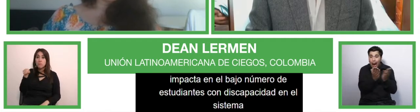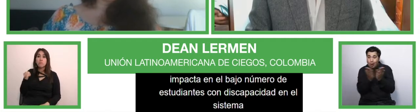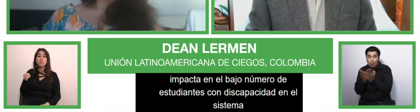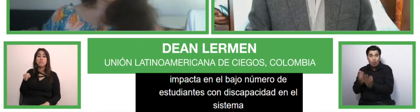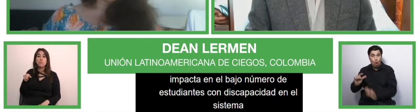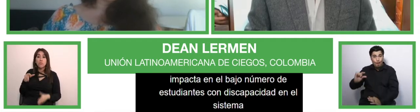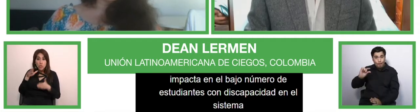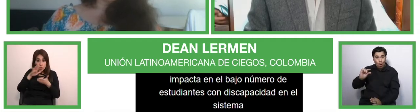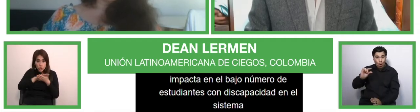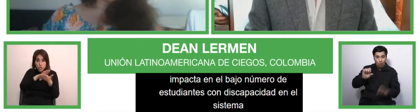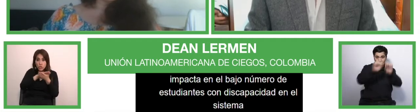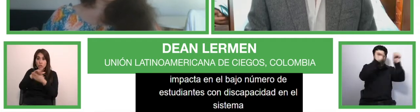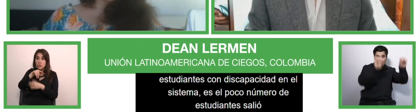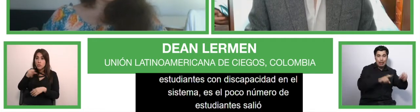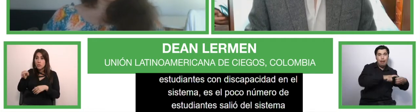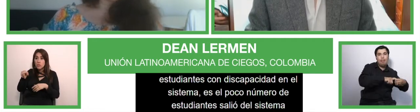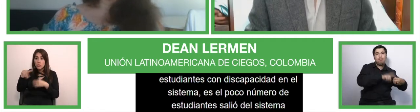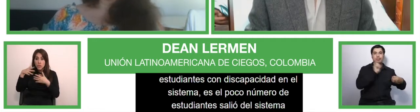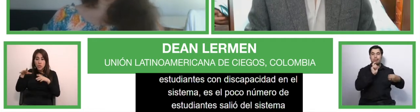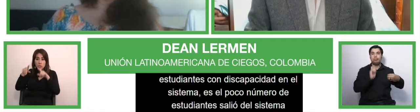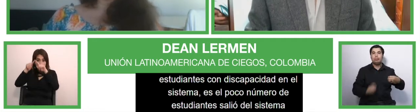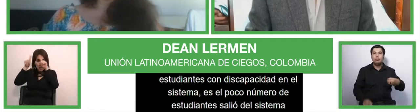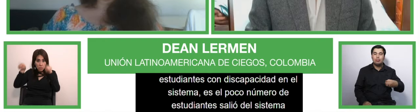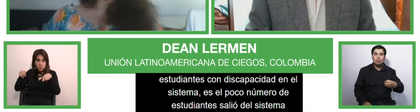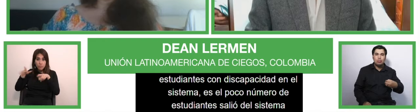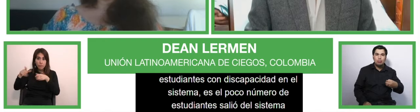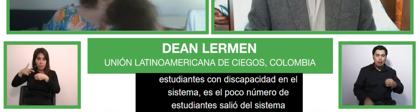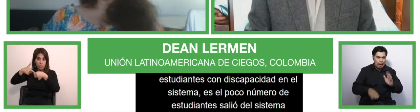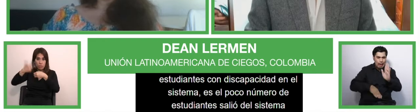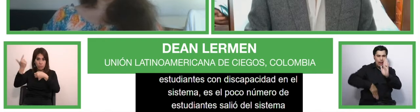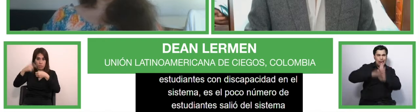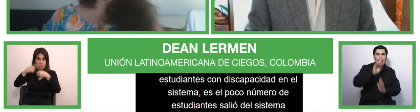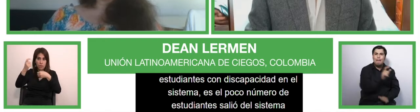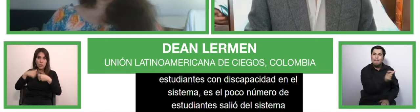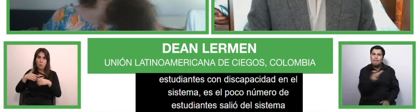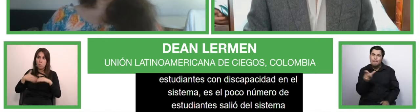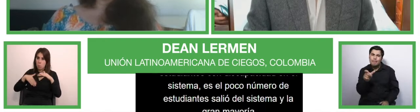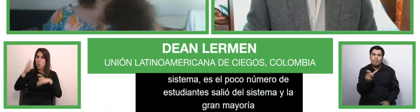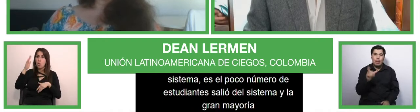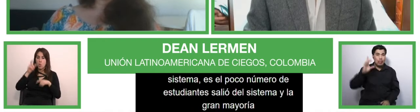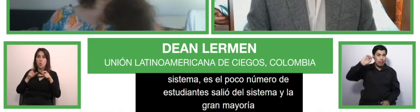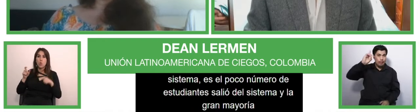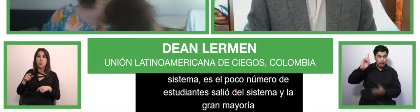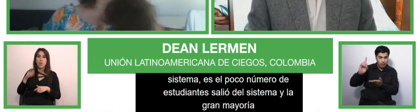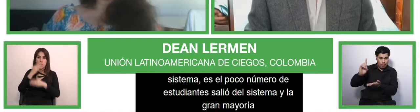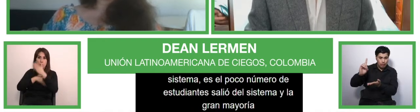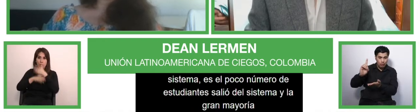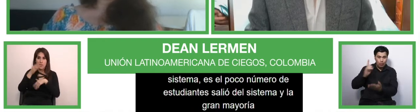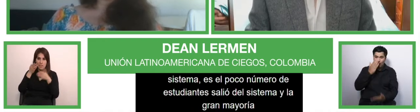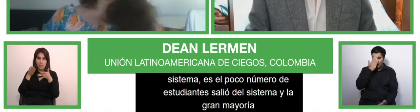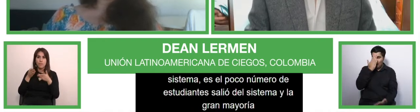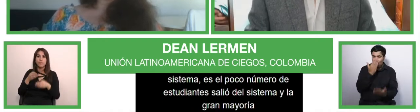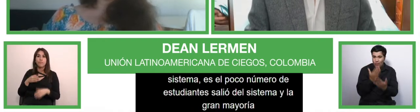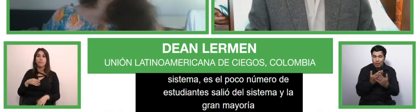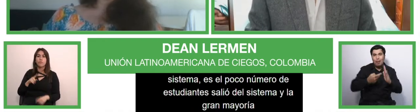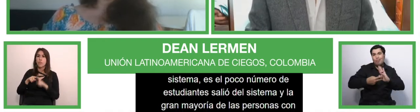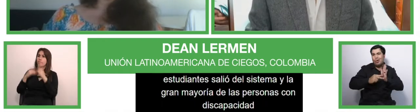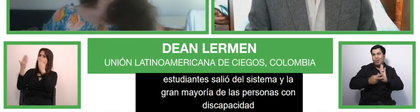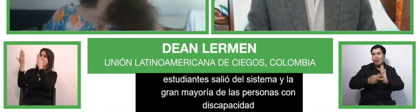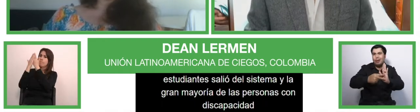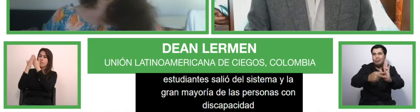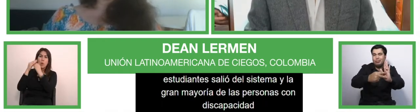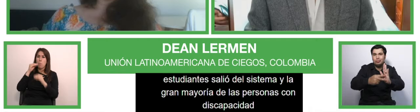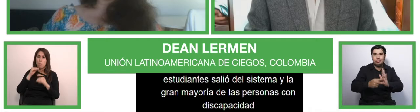salió. Y la gran mayoría de estas personas con discapacidad enfrentan los problemas de